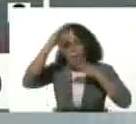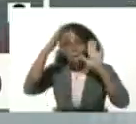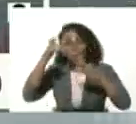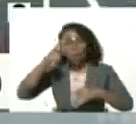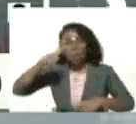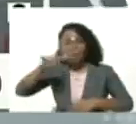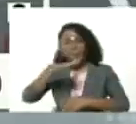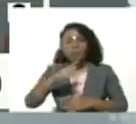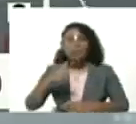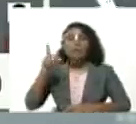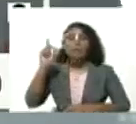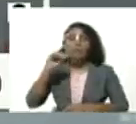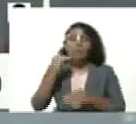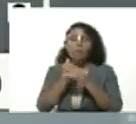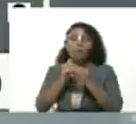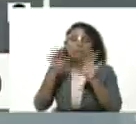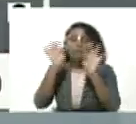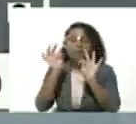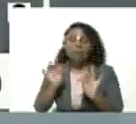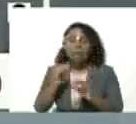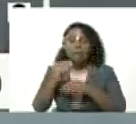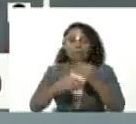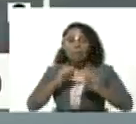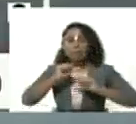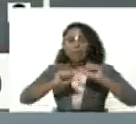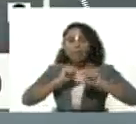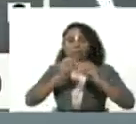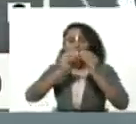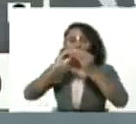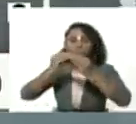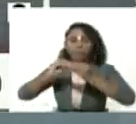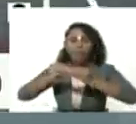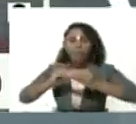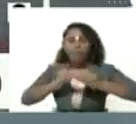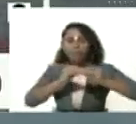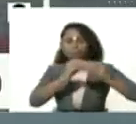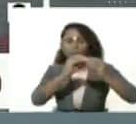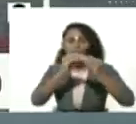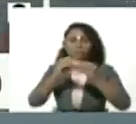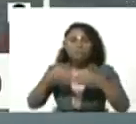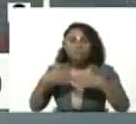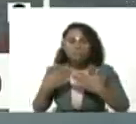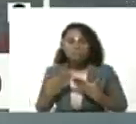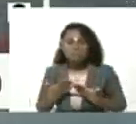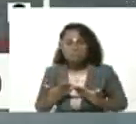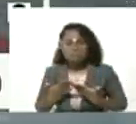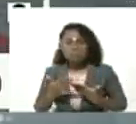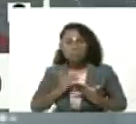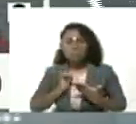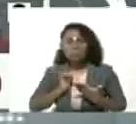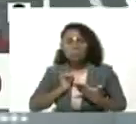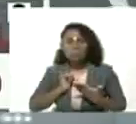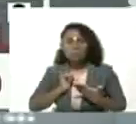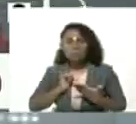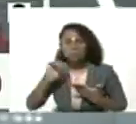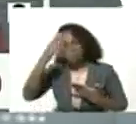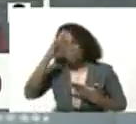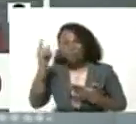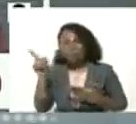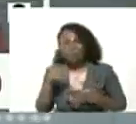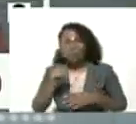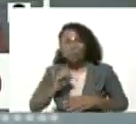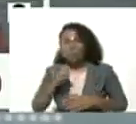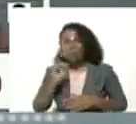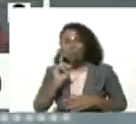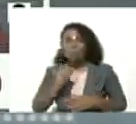población. Igualmente estamos en el proceso de canalización para ante cualquier lluvia, pues no se vuelva a repetir